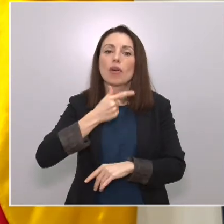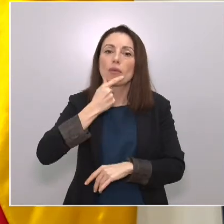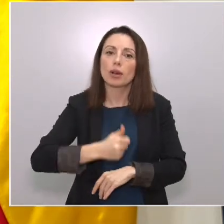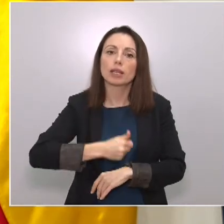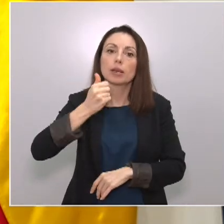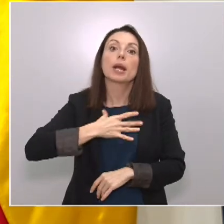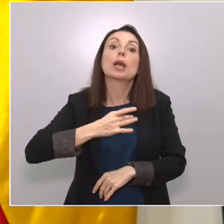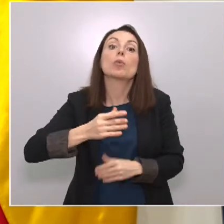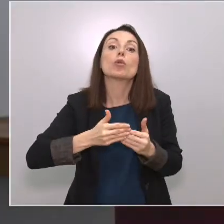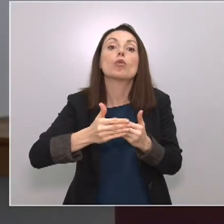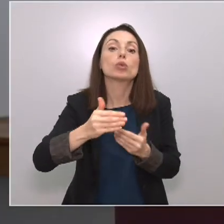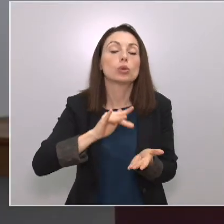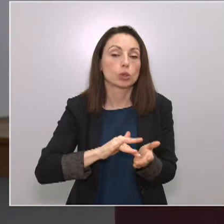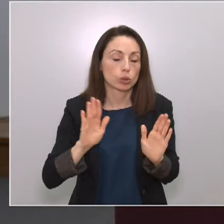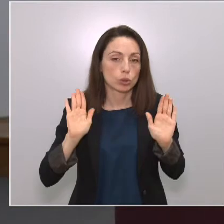más posible, ¿no?